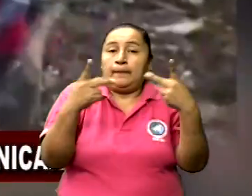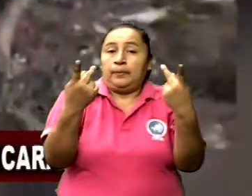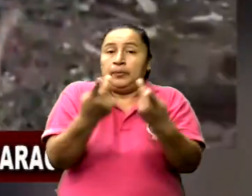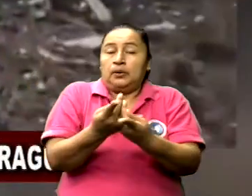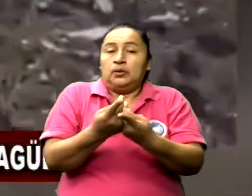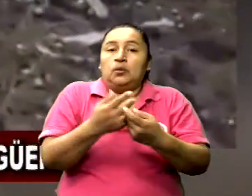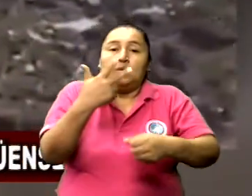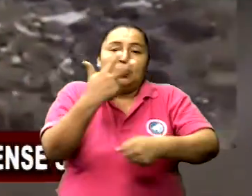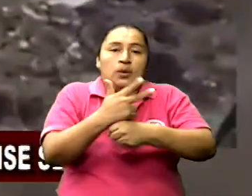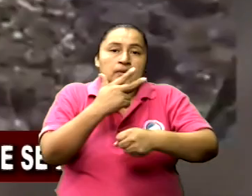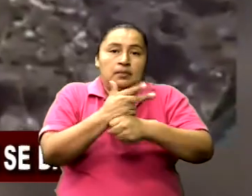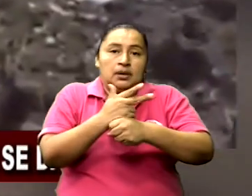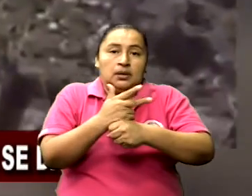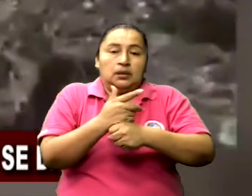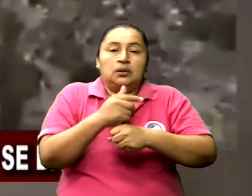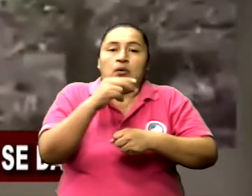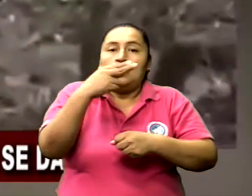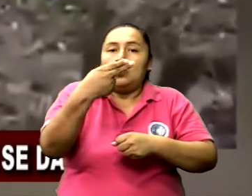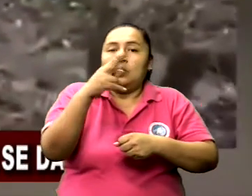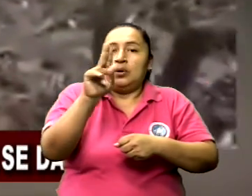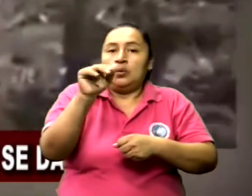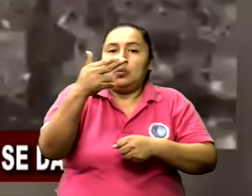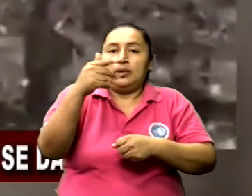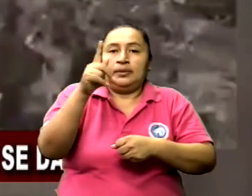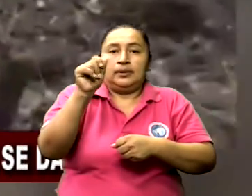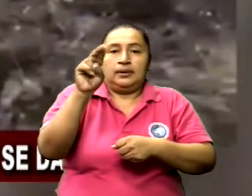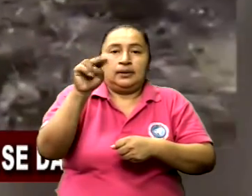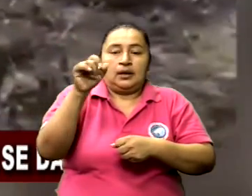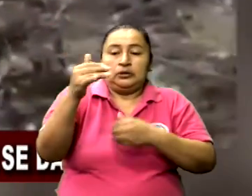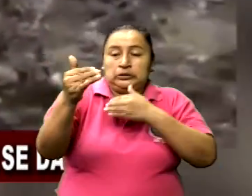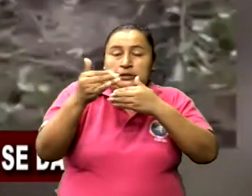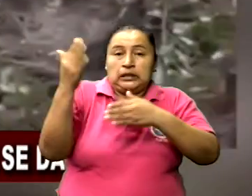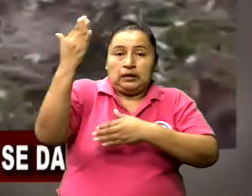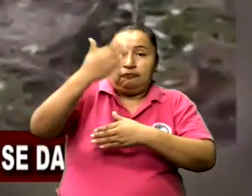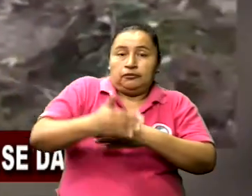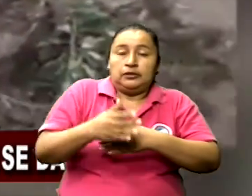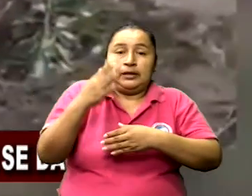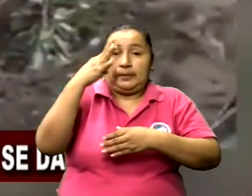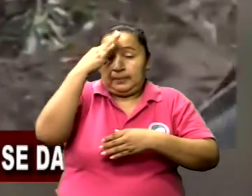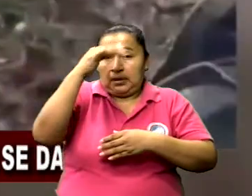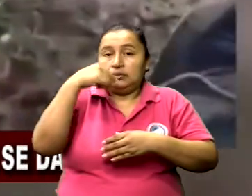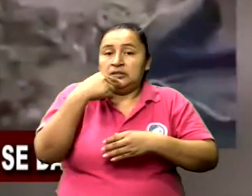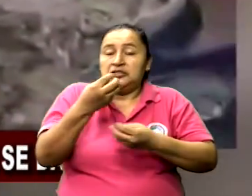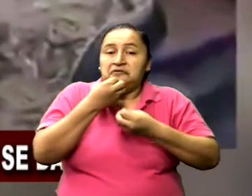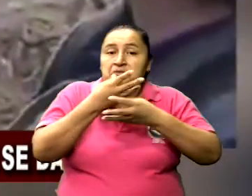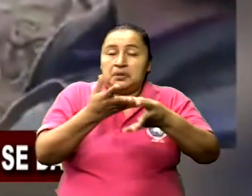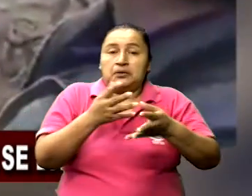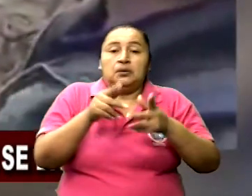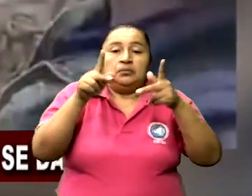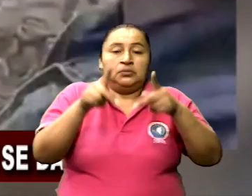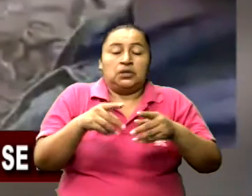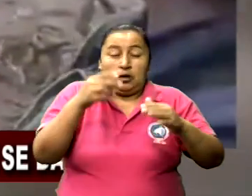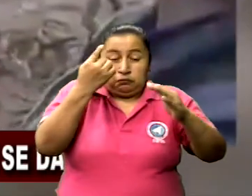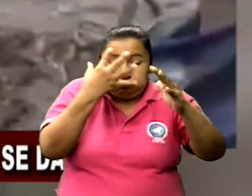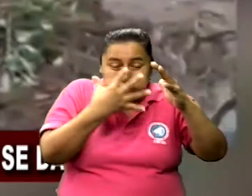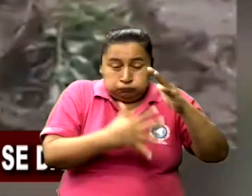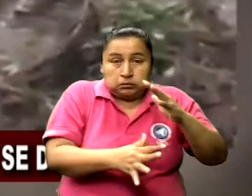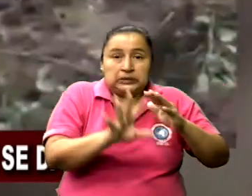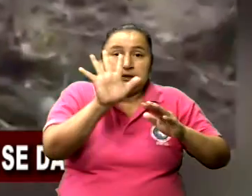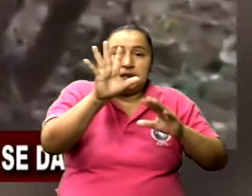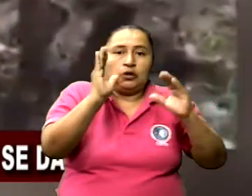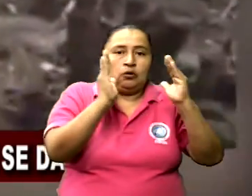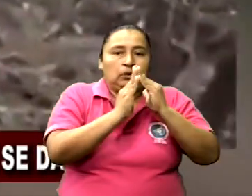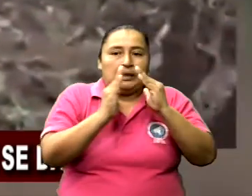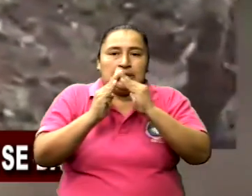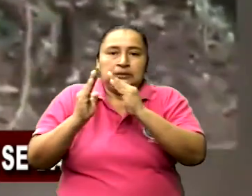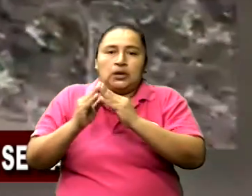departamento guatemalteco de Huehuetenango, fronterizo con México, informaron las autoridades. Están soterradas 5 viviendas,